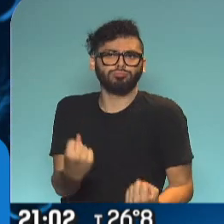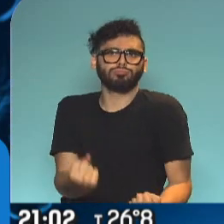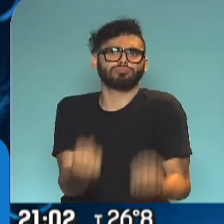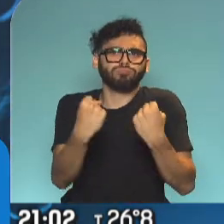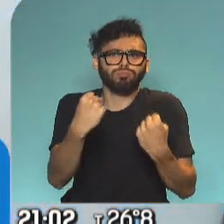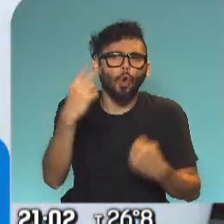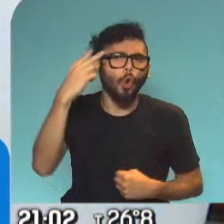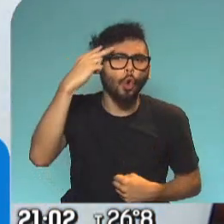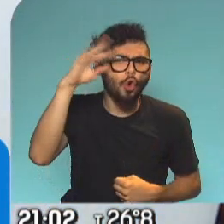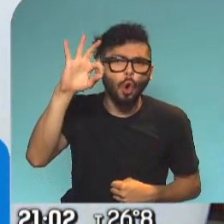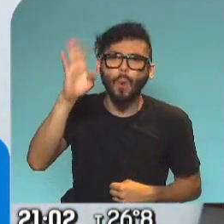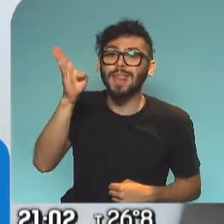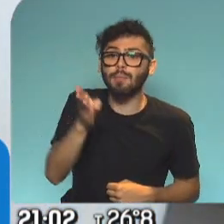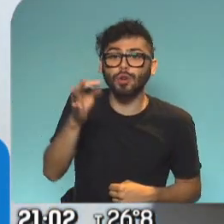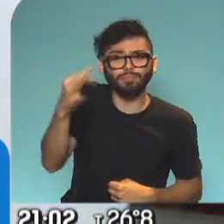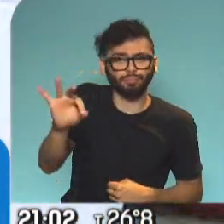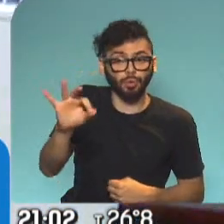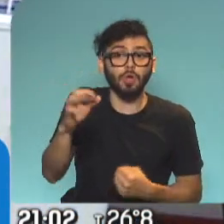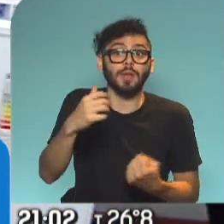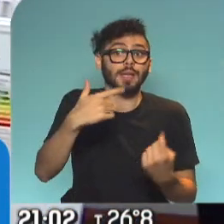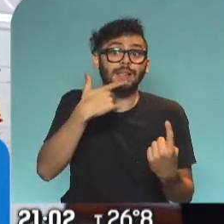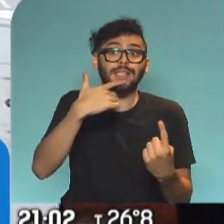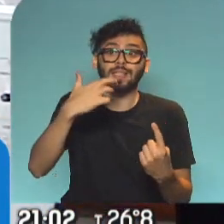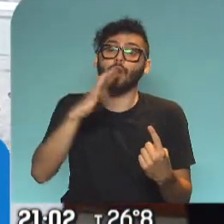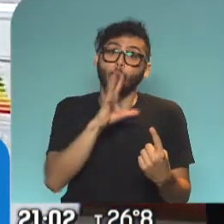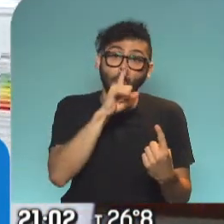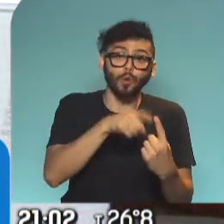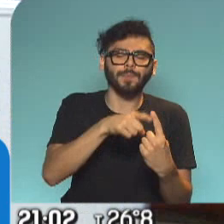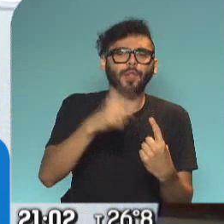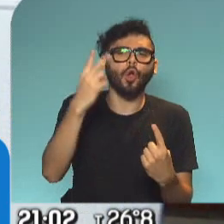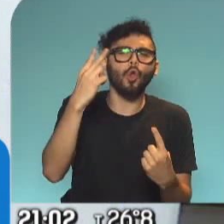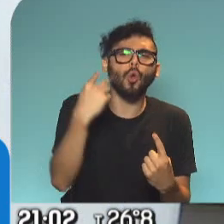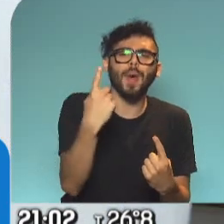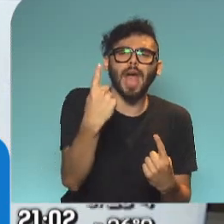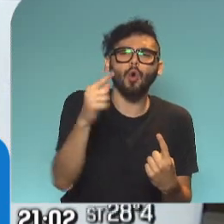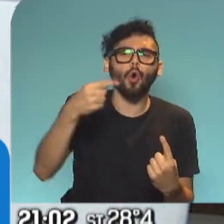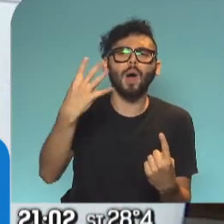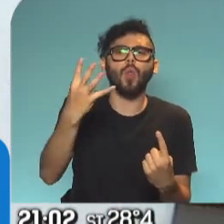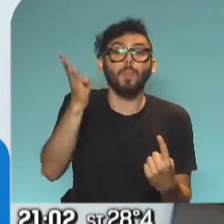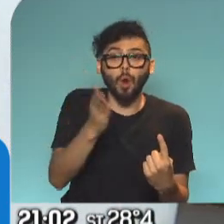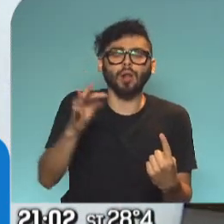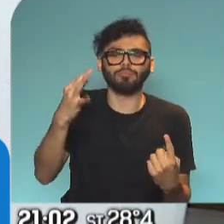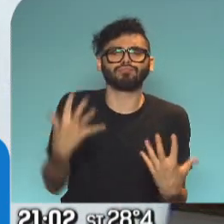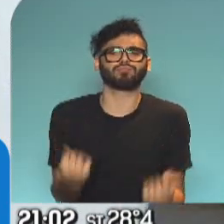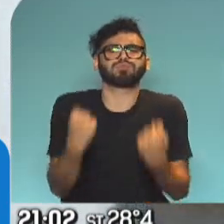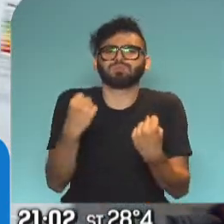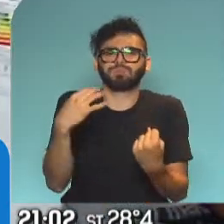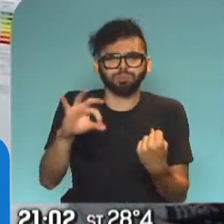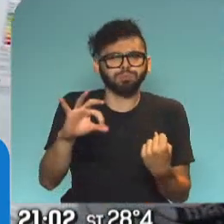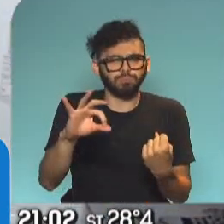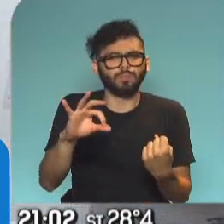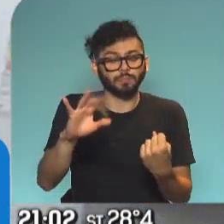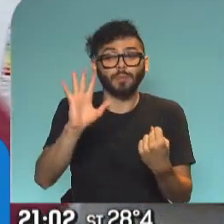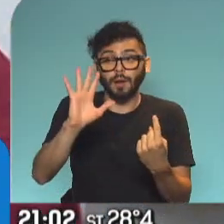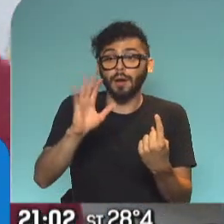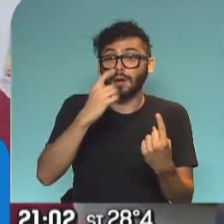90%. ¿Sí? La Sputnik 91.4%. A medida que uno expande la población